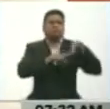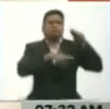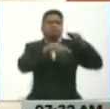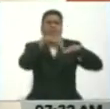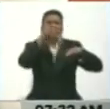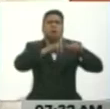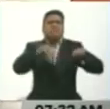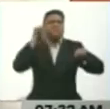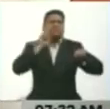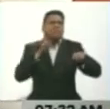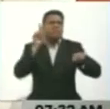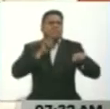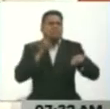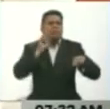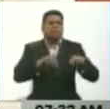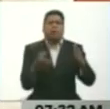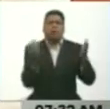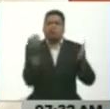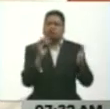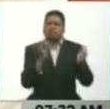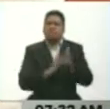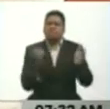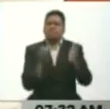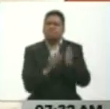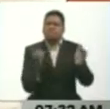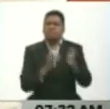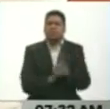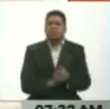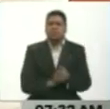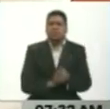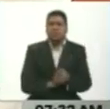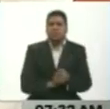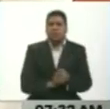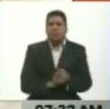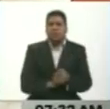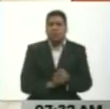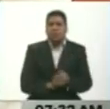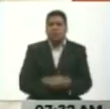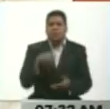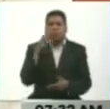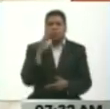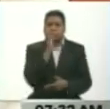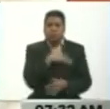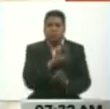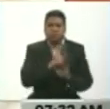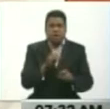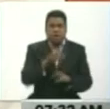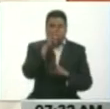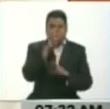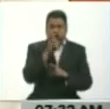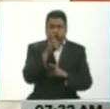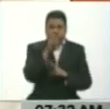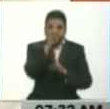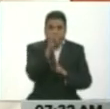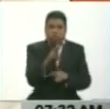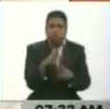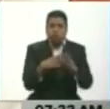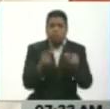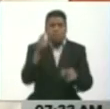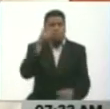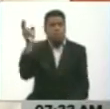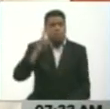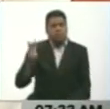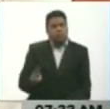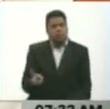escenarios para divulgar la mentira, para desacreditar y deshonrar al gobierno venezolano, bueno, es parte de